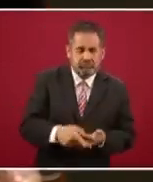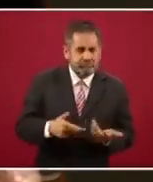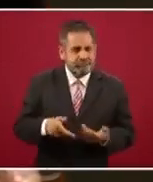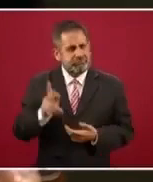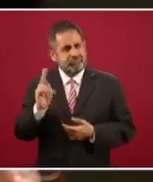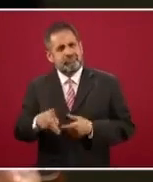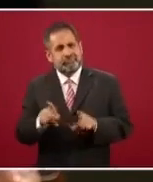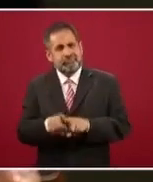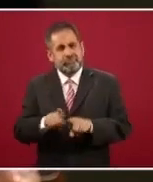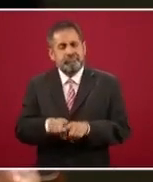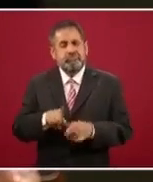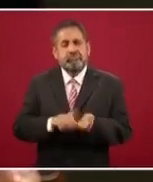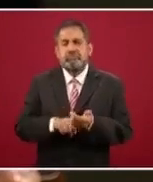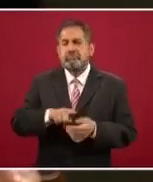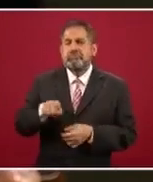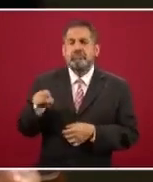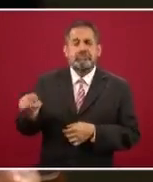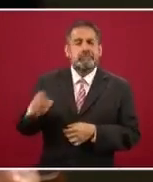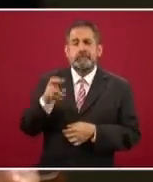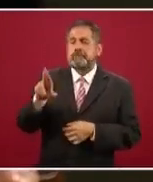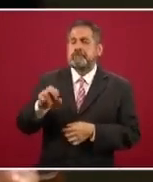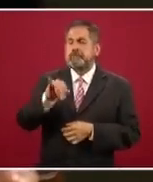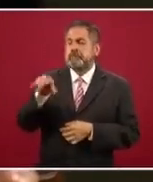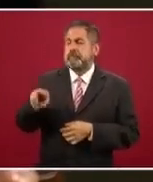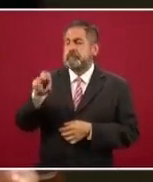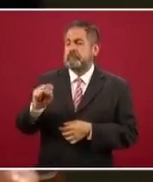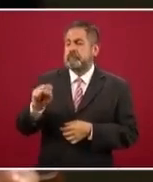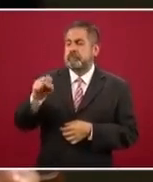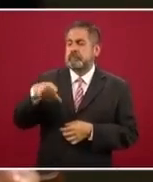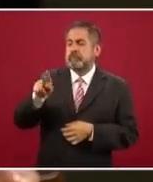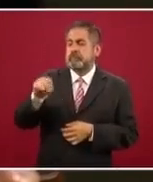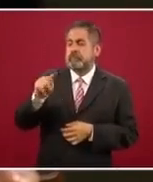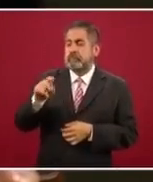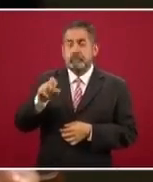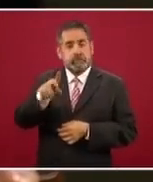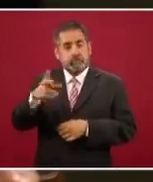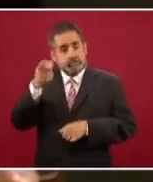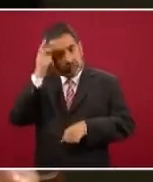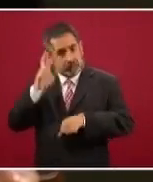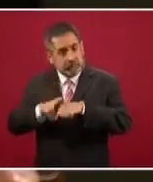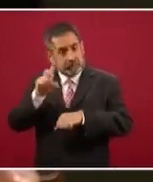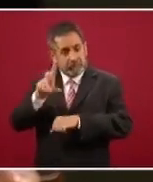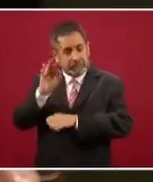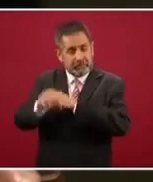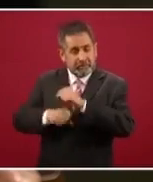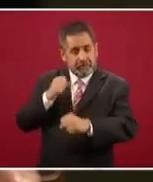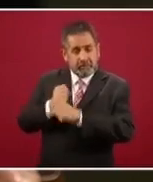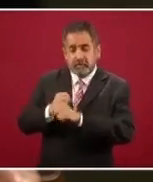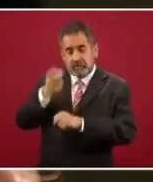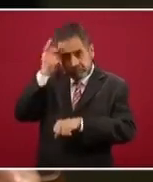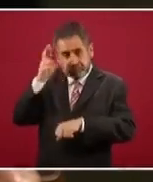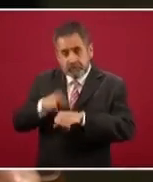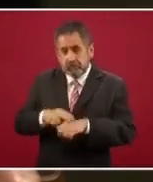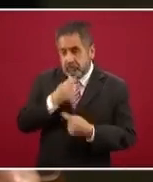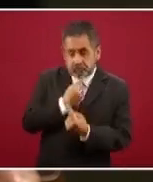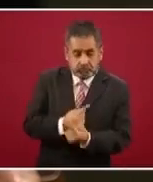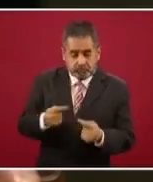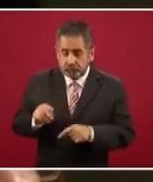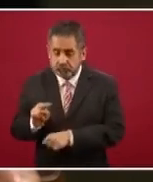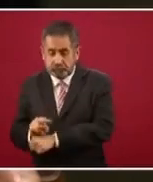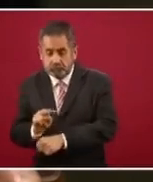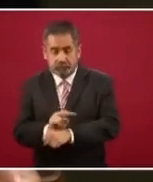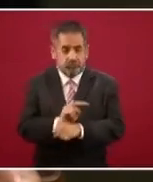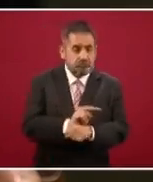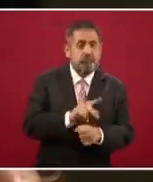que yo creo que el doctor Jesús Cumate Rodríguez, que estuvo 30 años en el Hospital Infantil con Torregrosa desde el año 73 y llegó a ser el director del